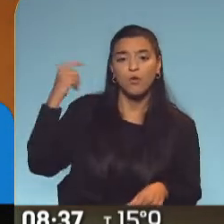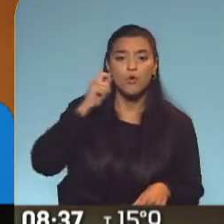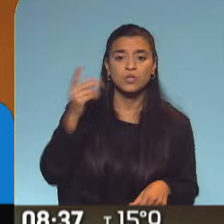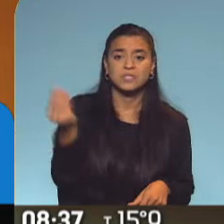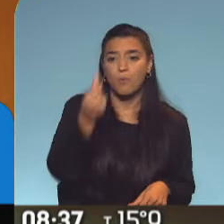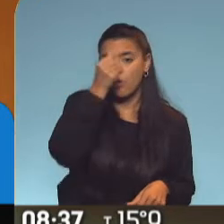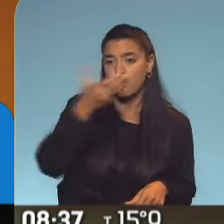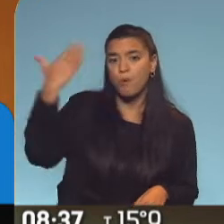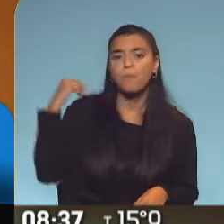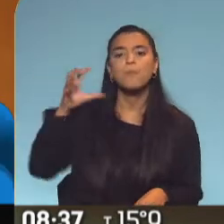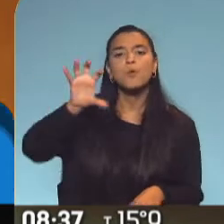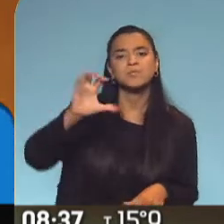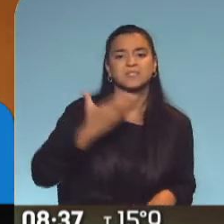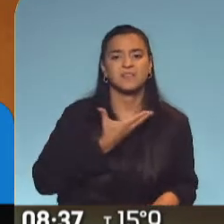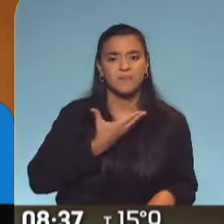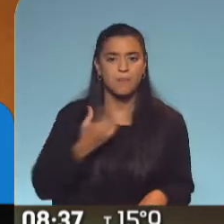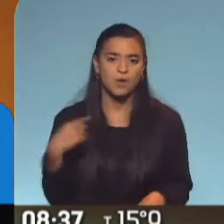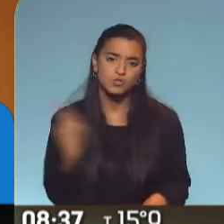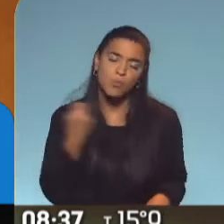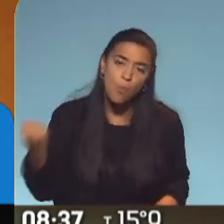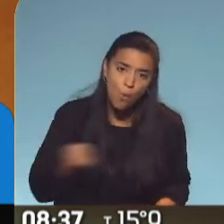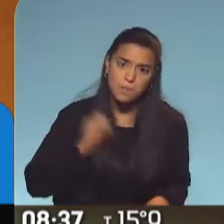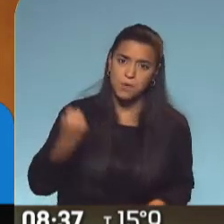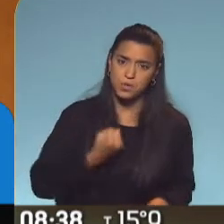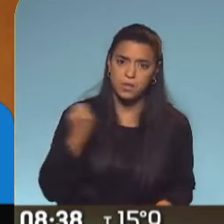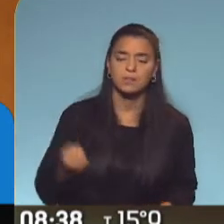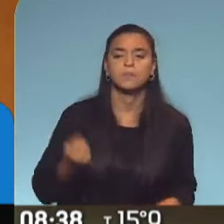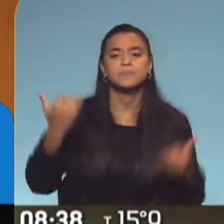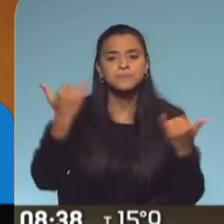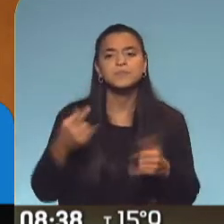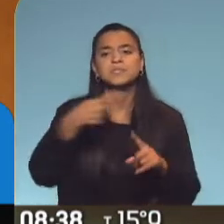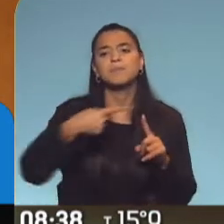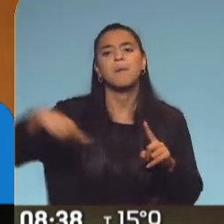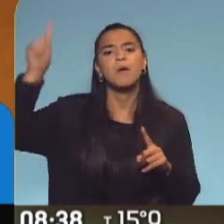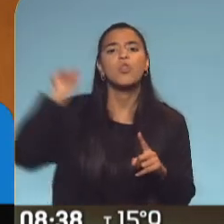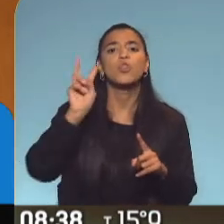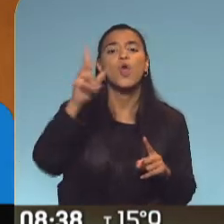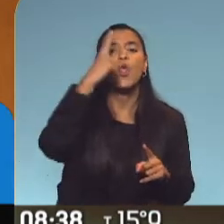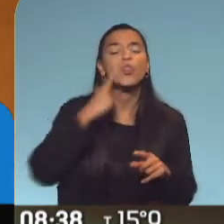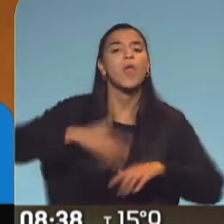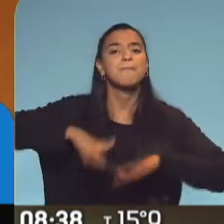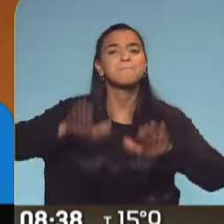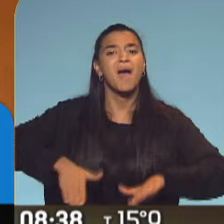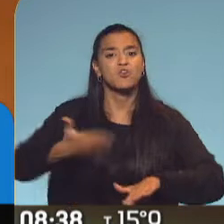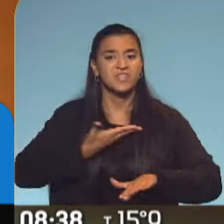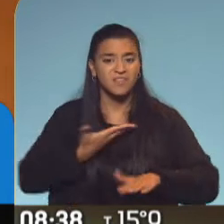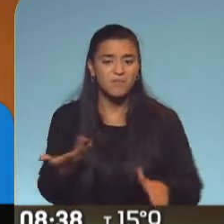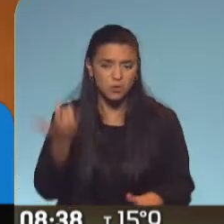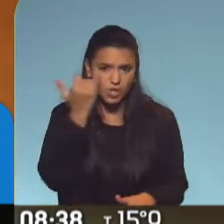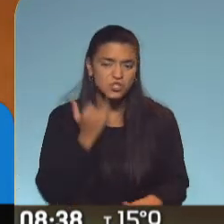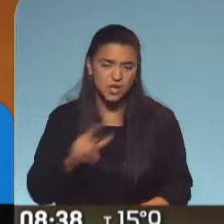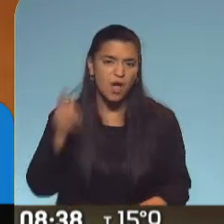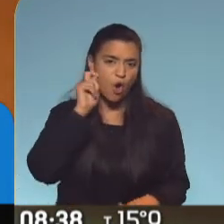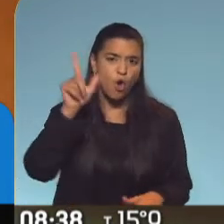de semana en la provincia de Santa Fe, para nosotros fue fundamental, ¿no? Existieron la semana pasada 2 días de medidas de fuerza en Santa Fe, pero ya se ha